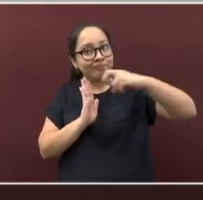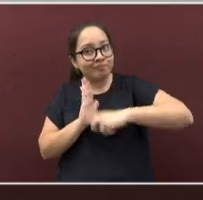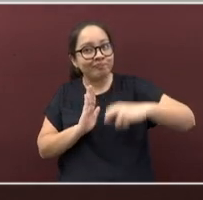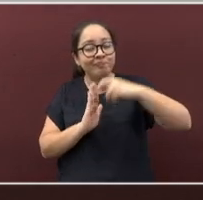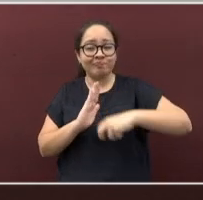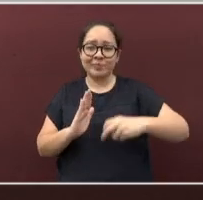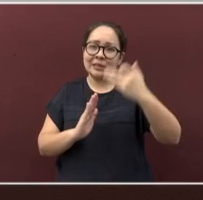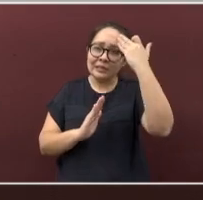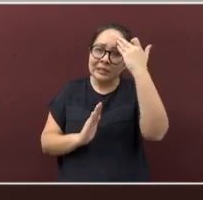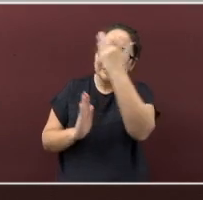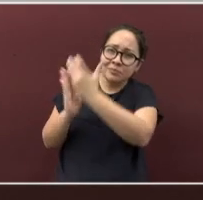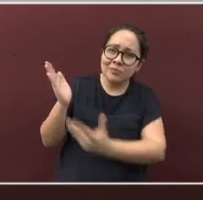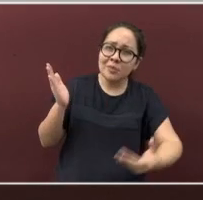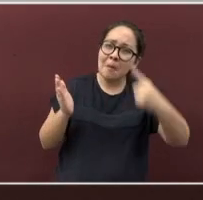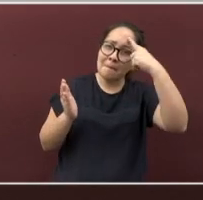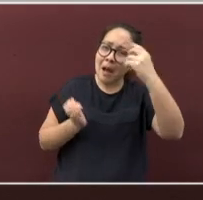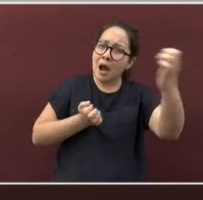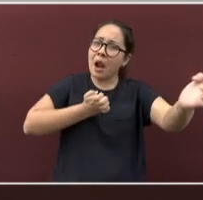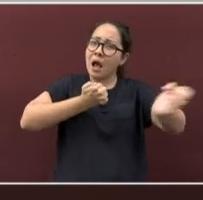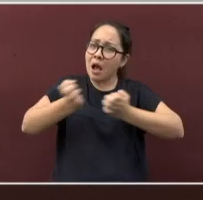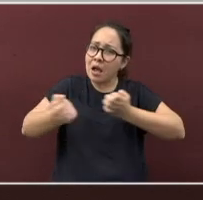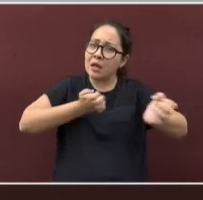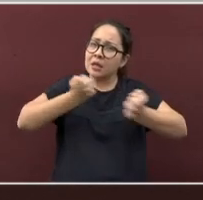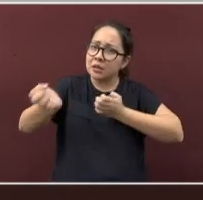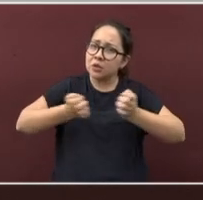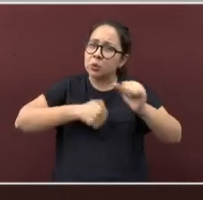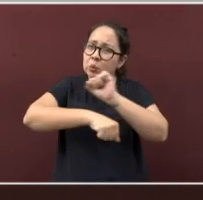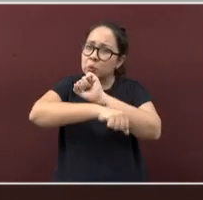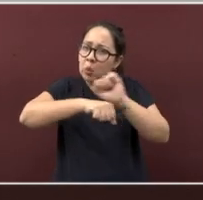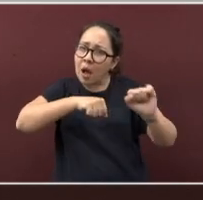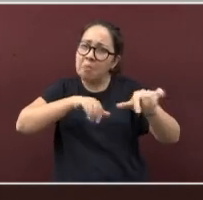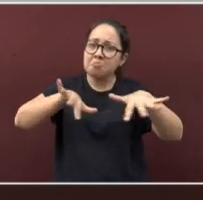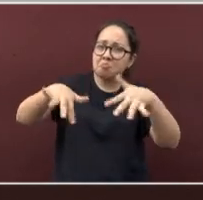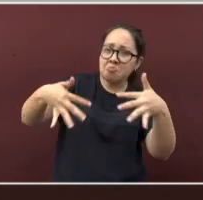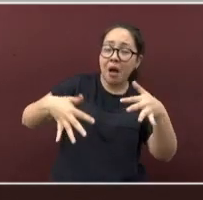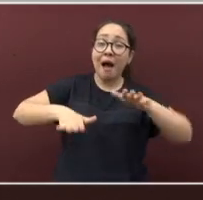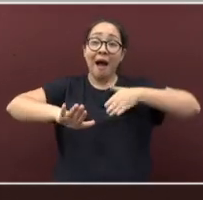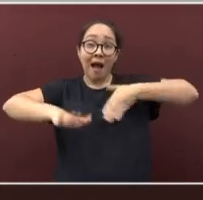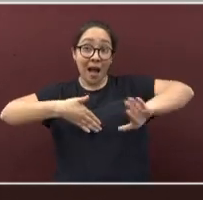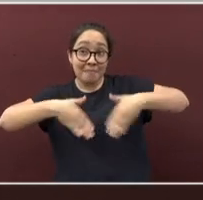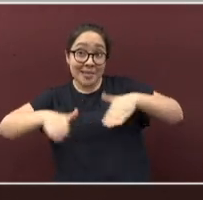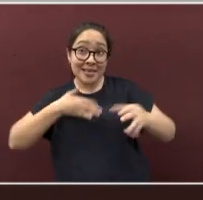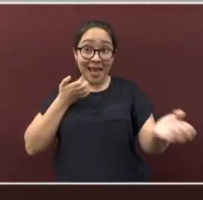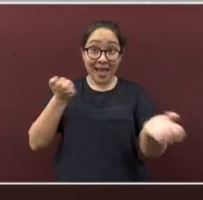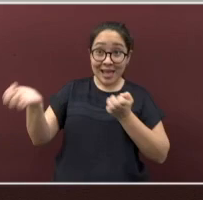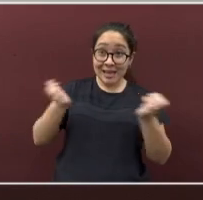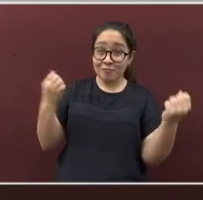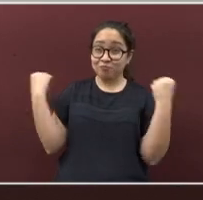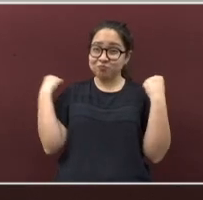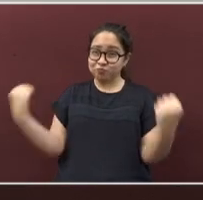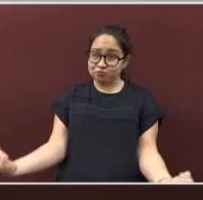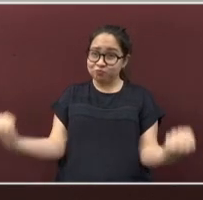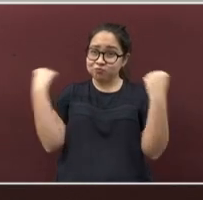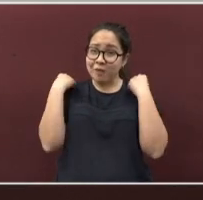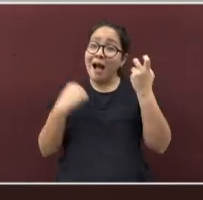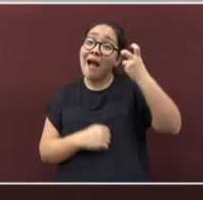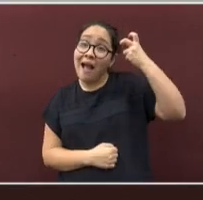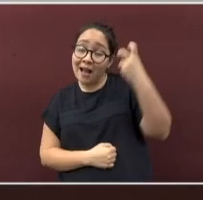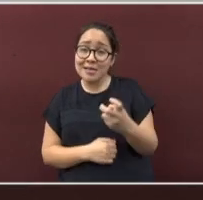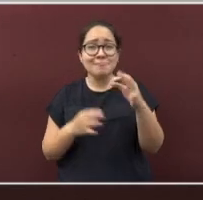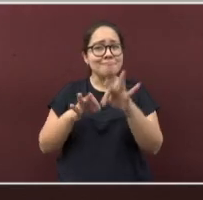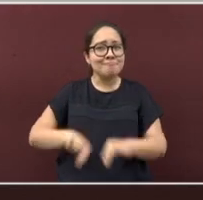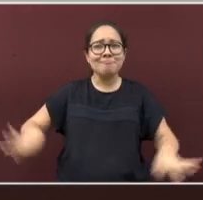a la actividad física moderada el caminar el ejercitarse todo esto les asegura